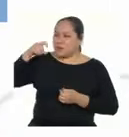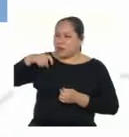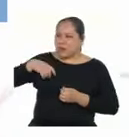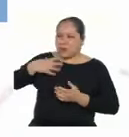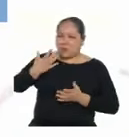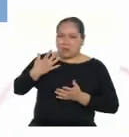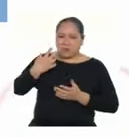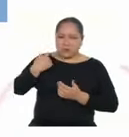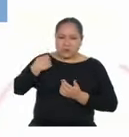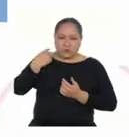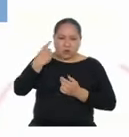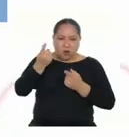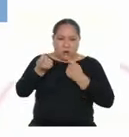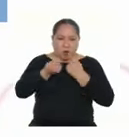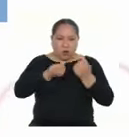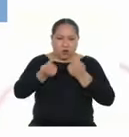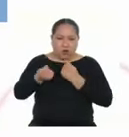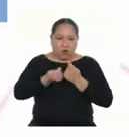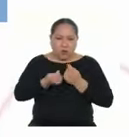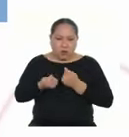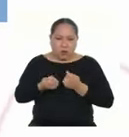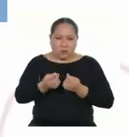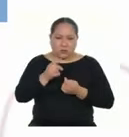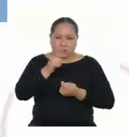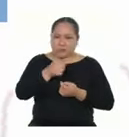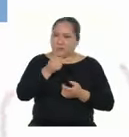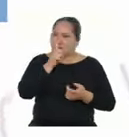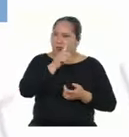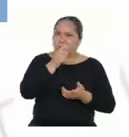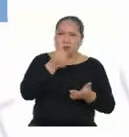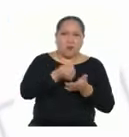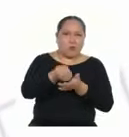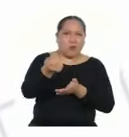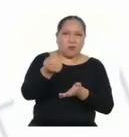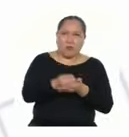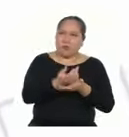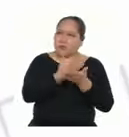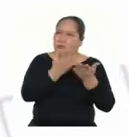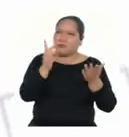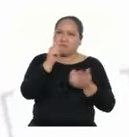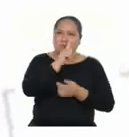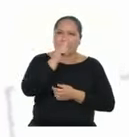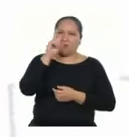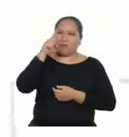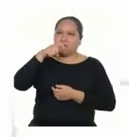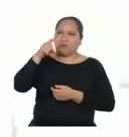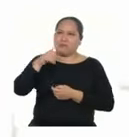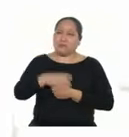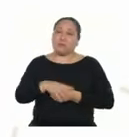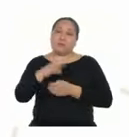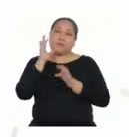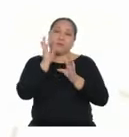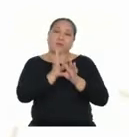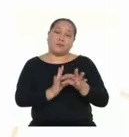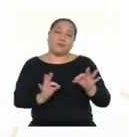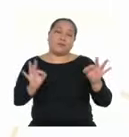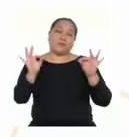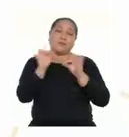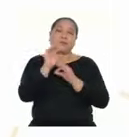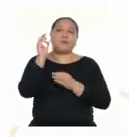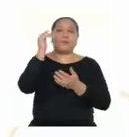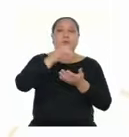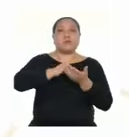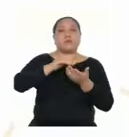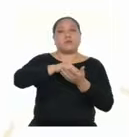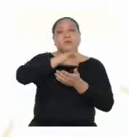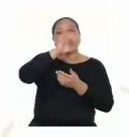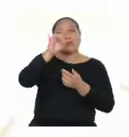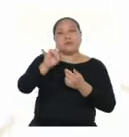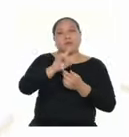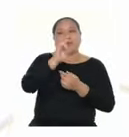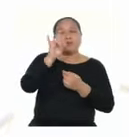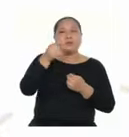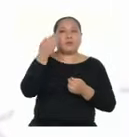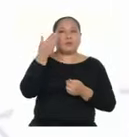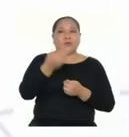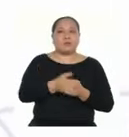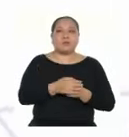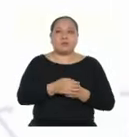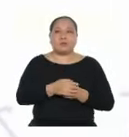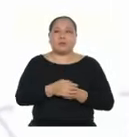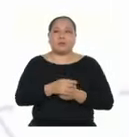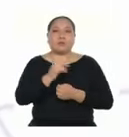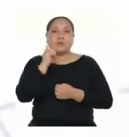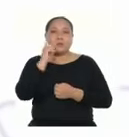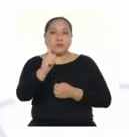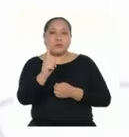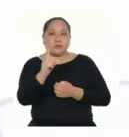al consumir y no comprar cosas que no necesitamos, ¿cierto? Es importante reutilizar el plástico y en el caso del